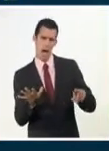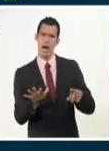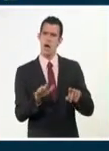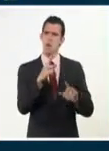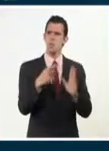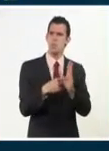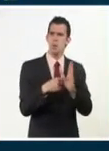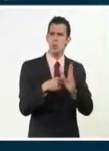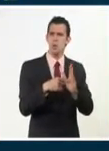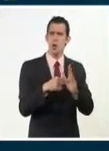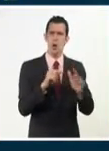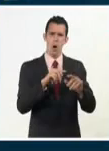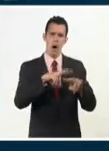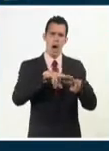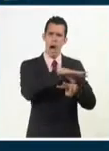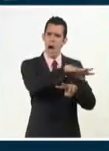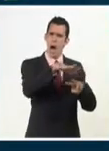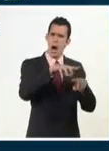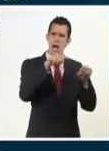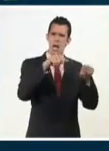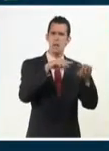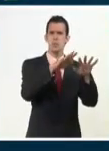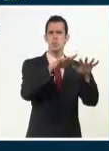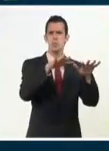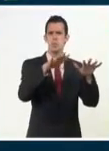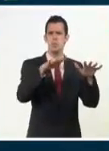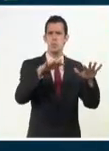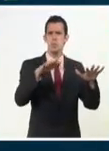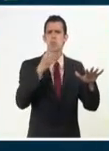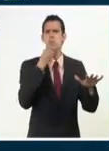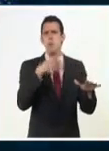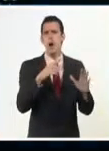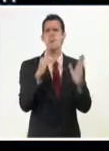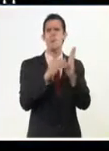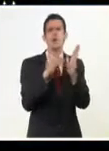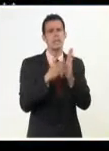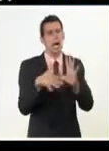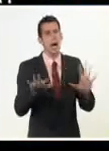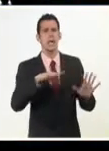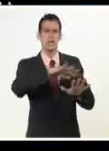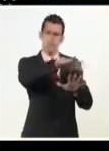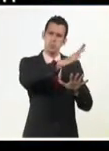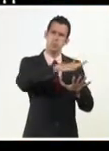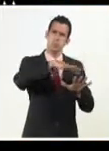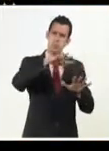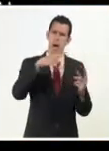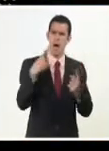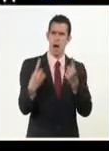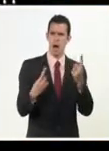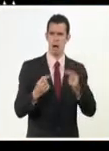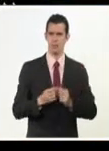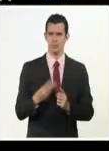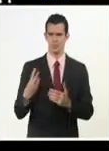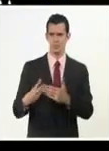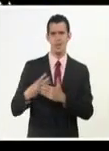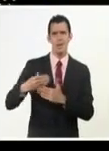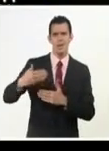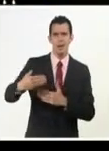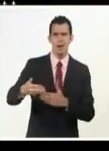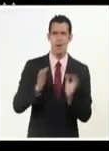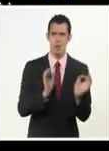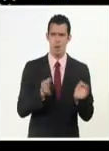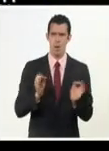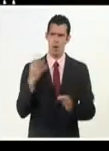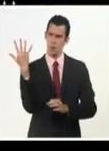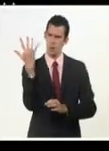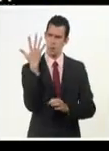en la costa norte de la región occidental, donde en la tarde llegará oleaje. En los próximos tres días poco cambian las condiciones del tiempo, se mantiene el calor con